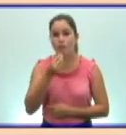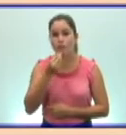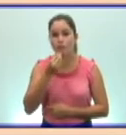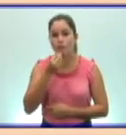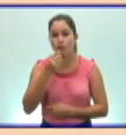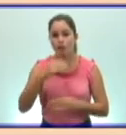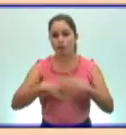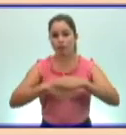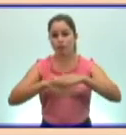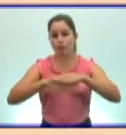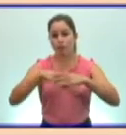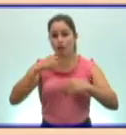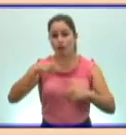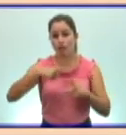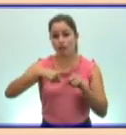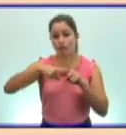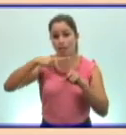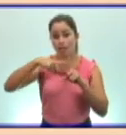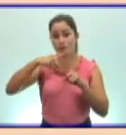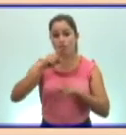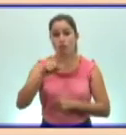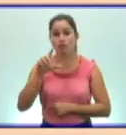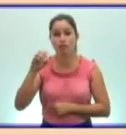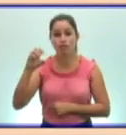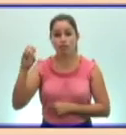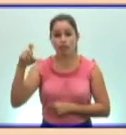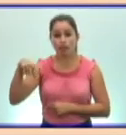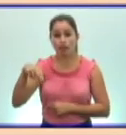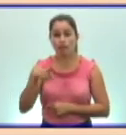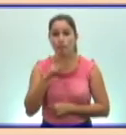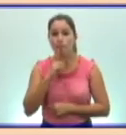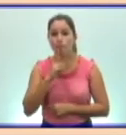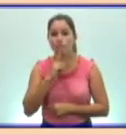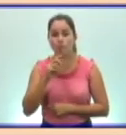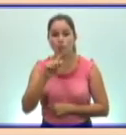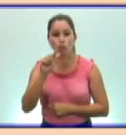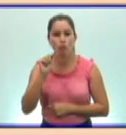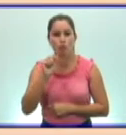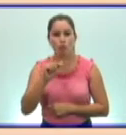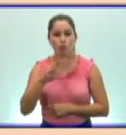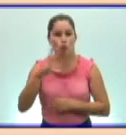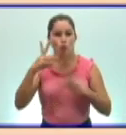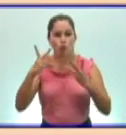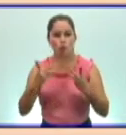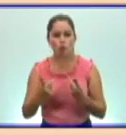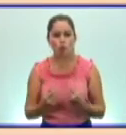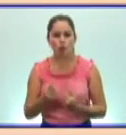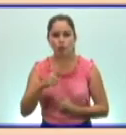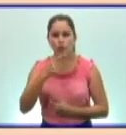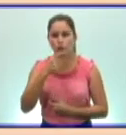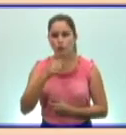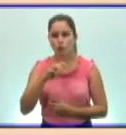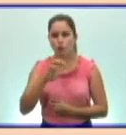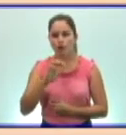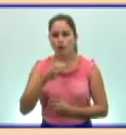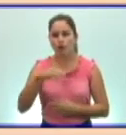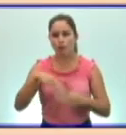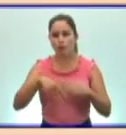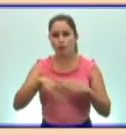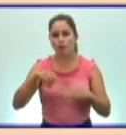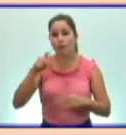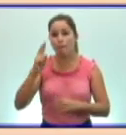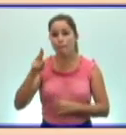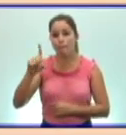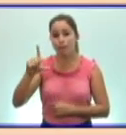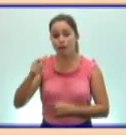gramos de agua, pues nos podemos preguntar cuántos gramos de esta sal nitrato de plata pues debíamos usar para